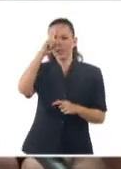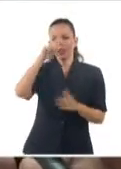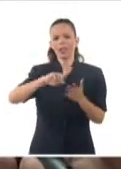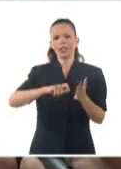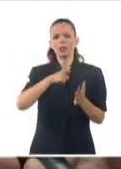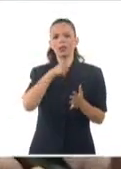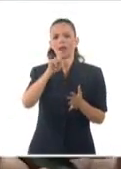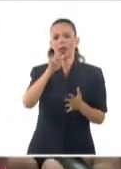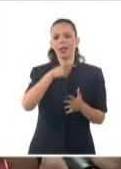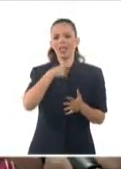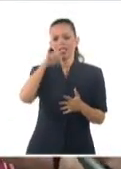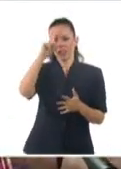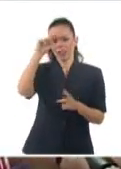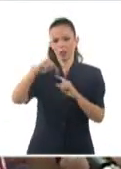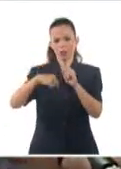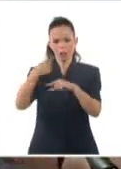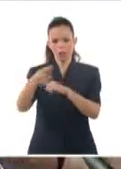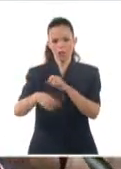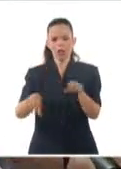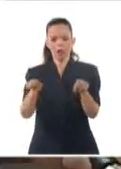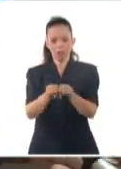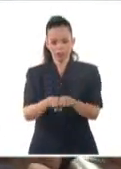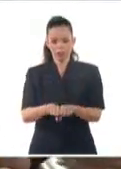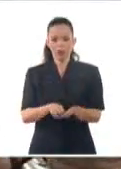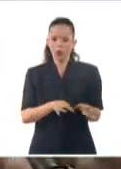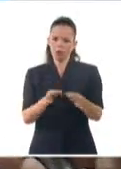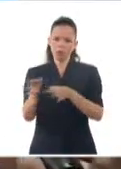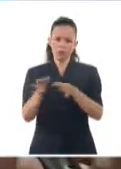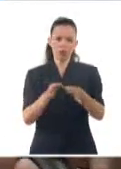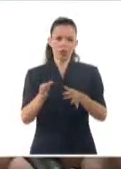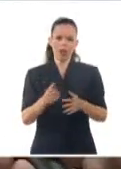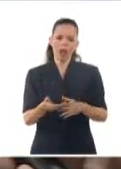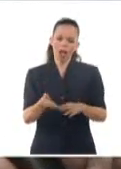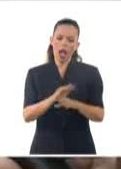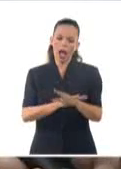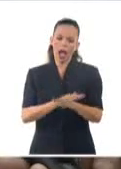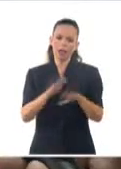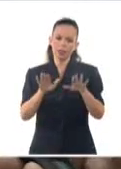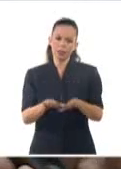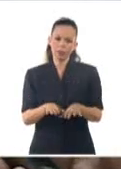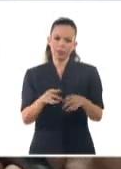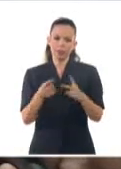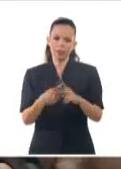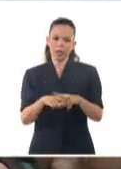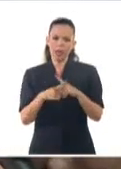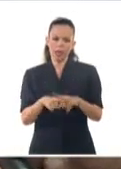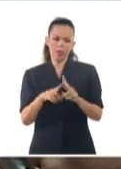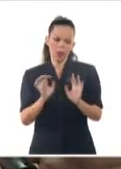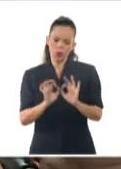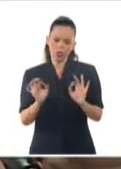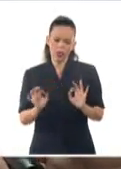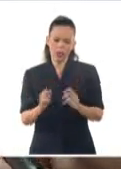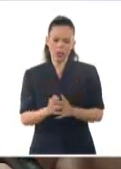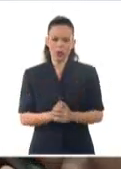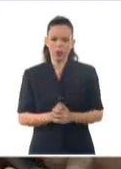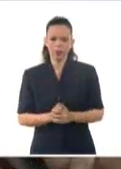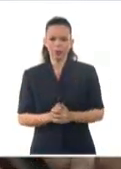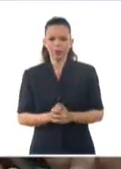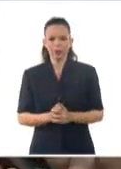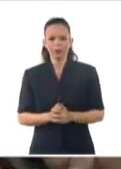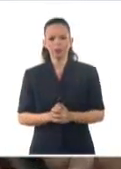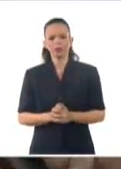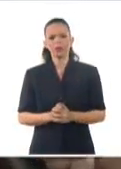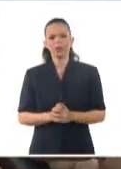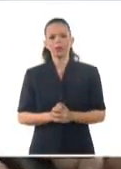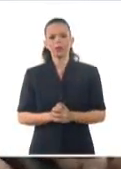nuevamente al Sistema Eléctrico Nacional, que venía de un mantenimiento ligero que tuvo la unidad y ya se nos debe